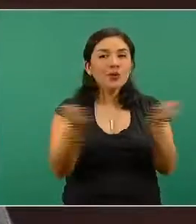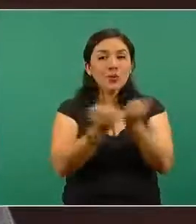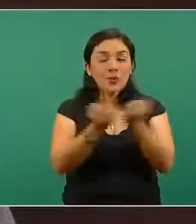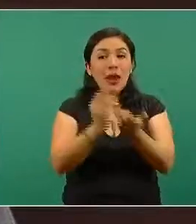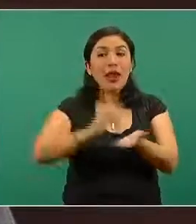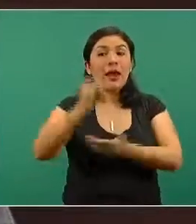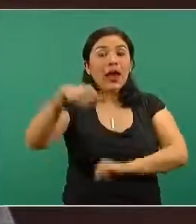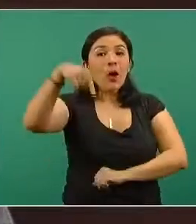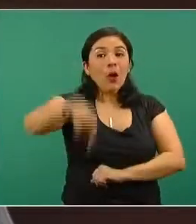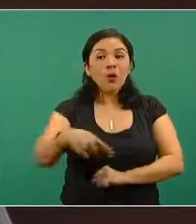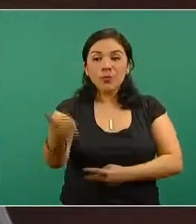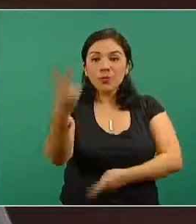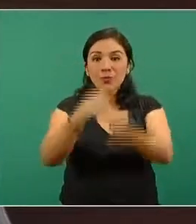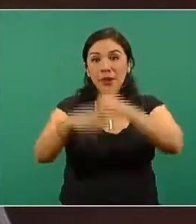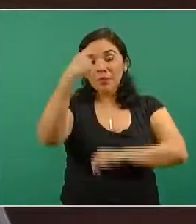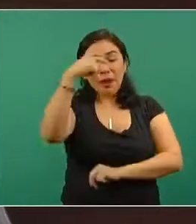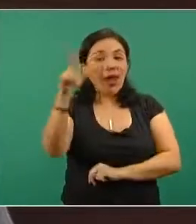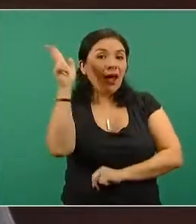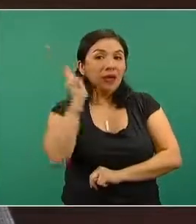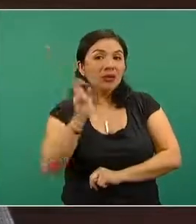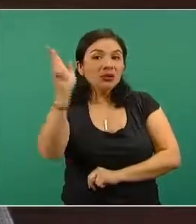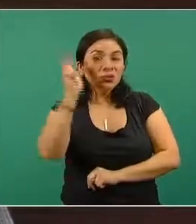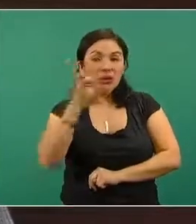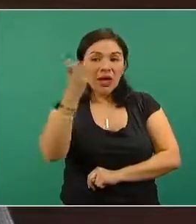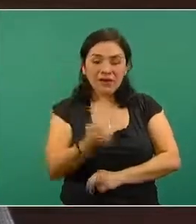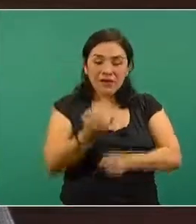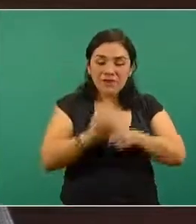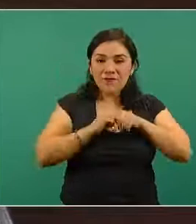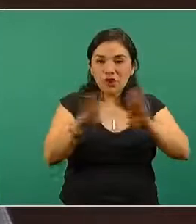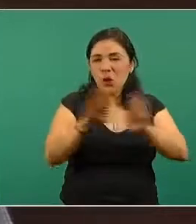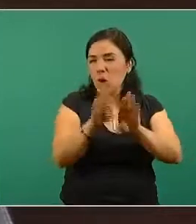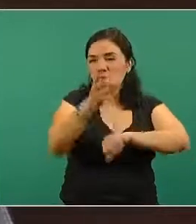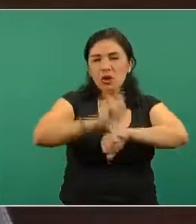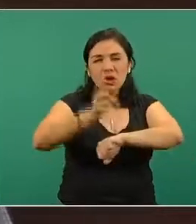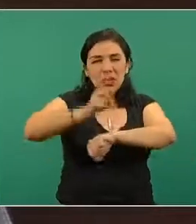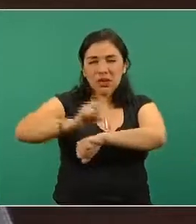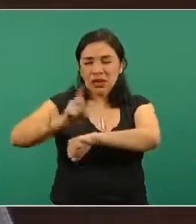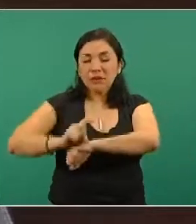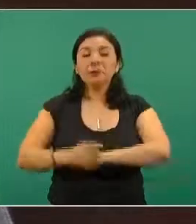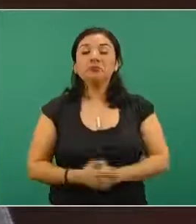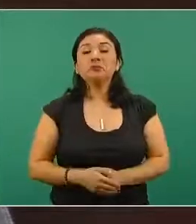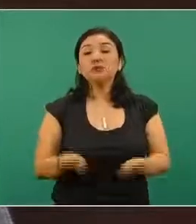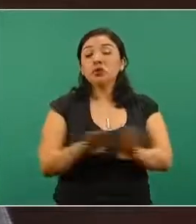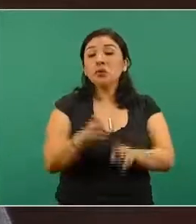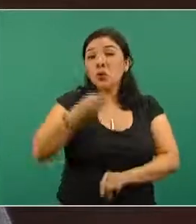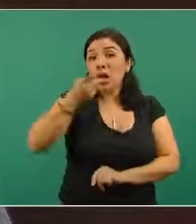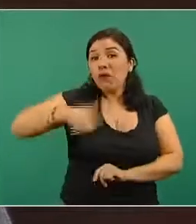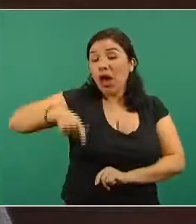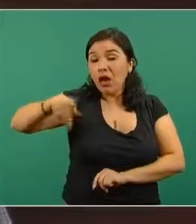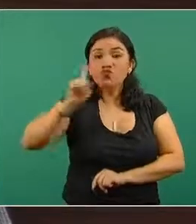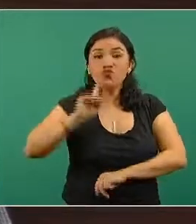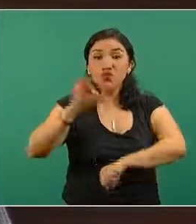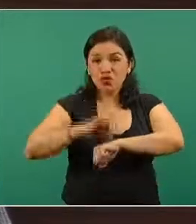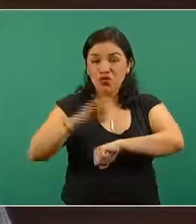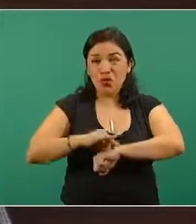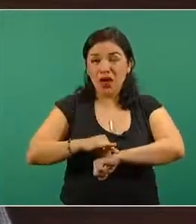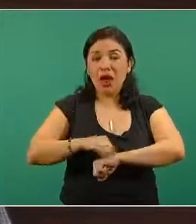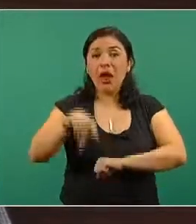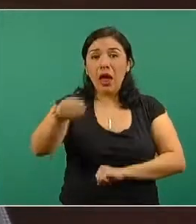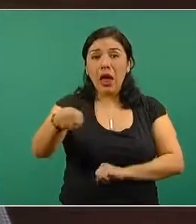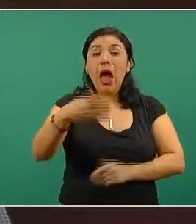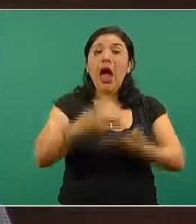estar escuchando el informe técnico diario. Y como comenta la doctora Nucamendi, ahora